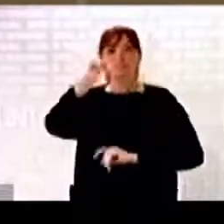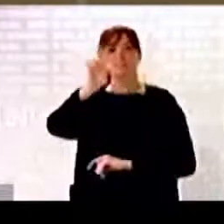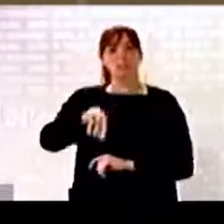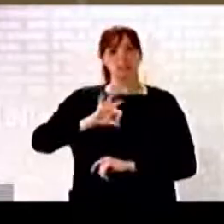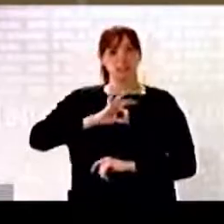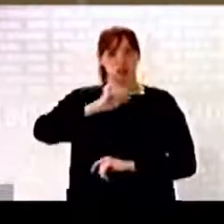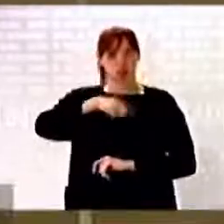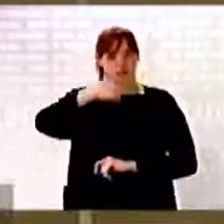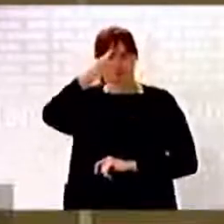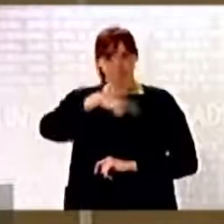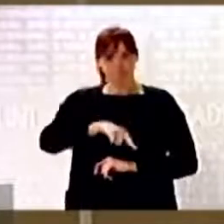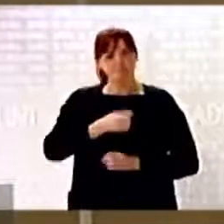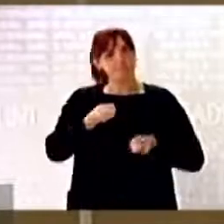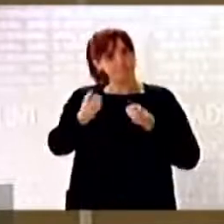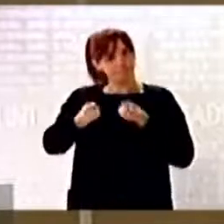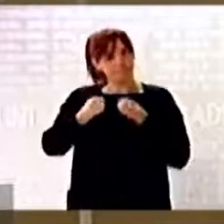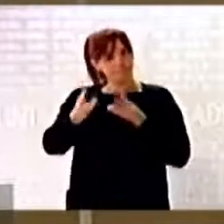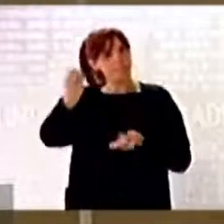hemos conocido.